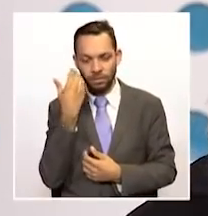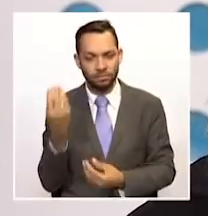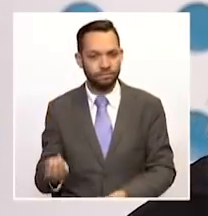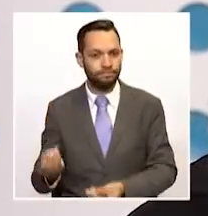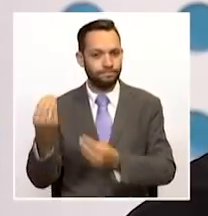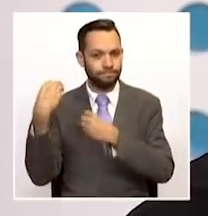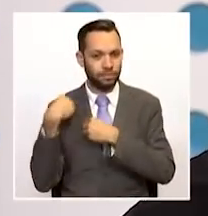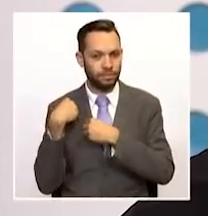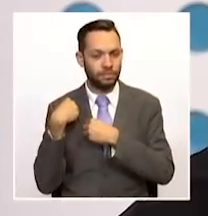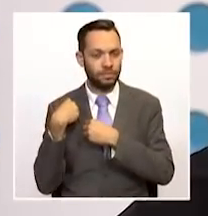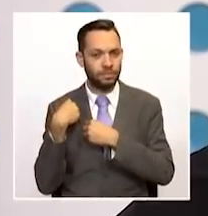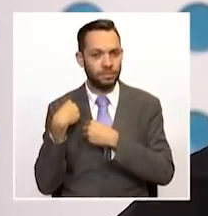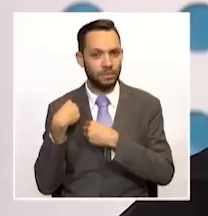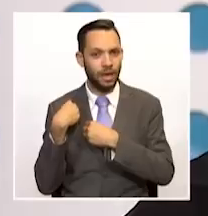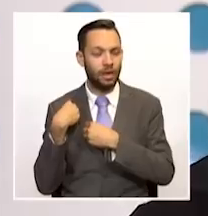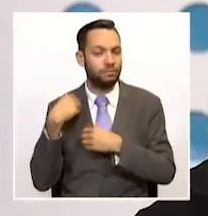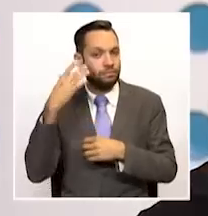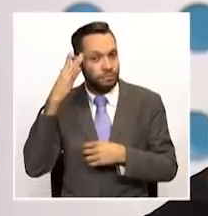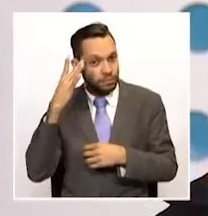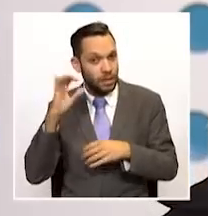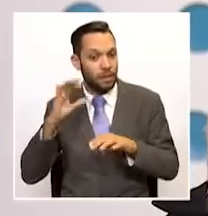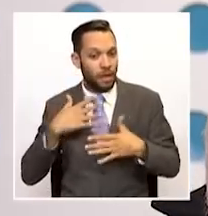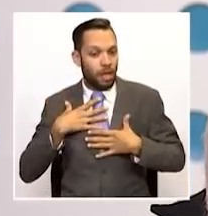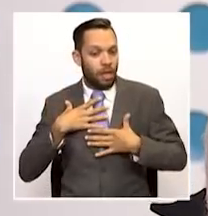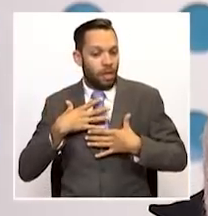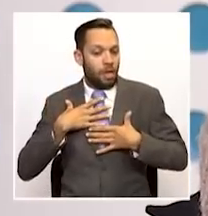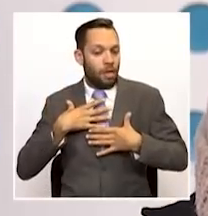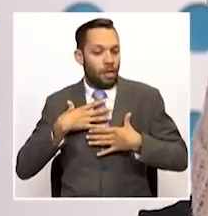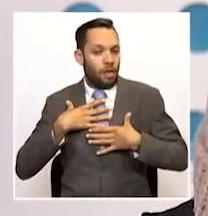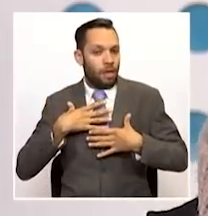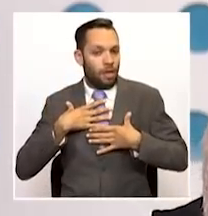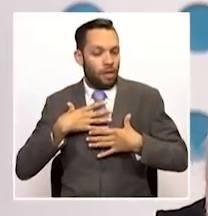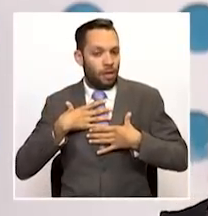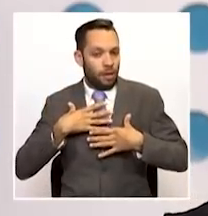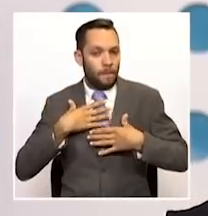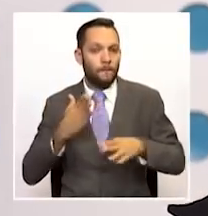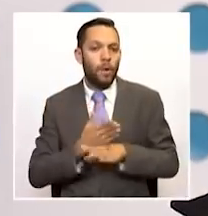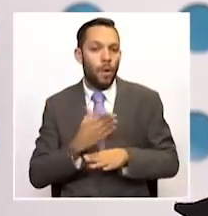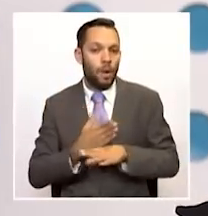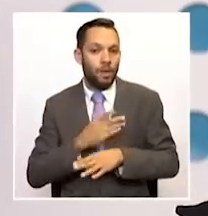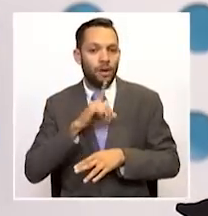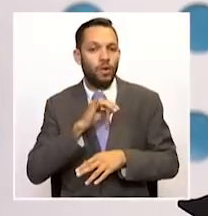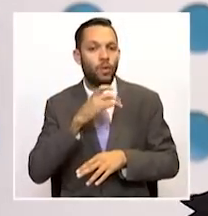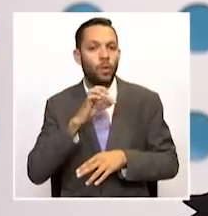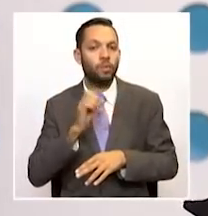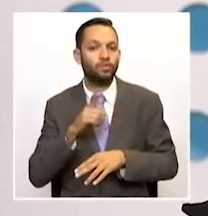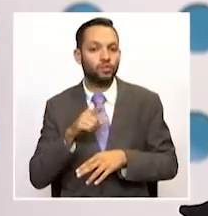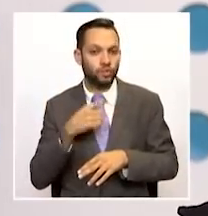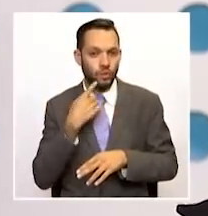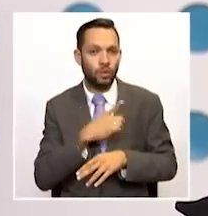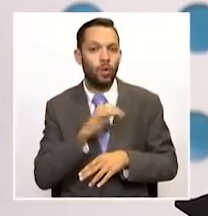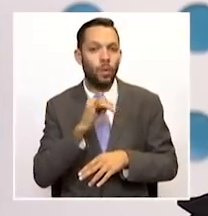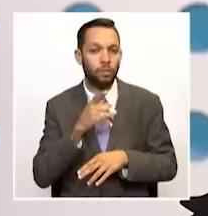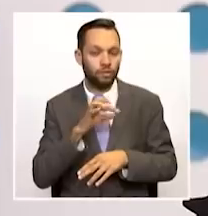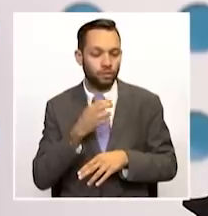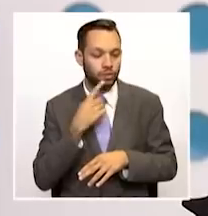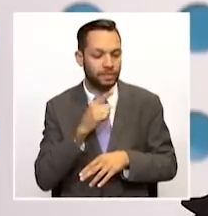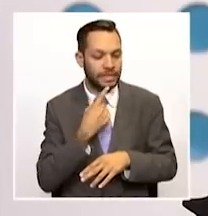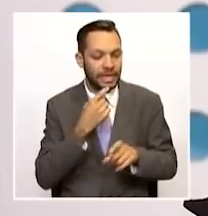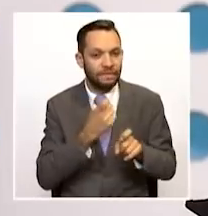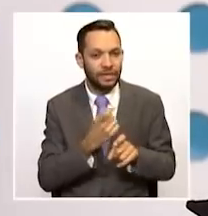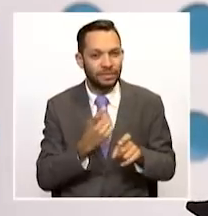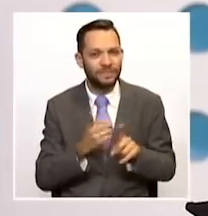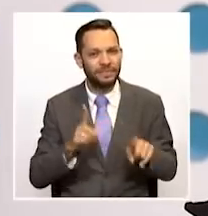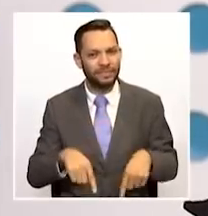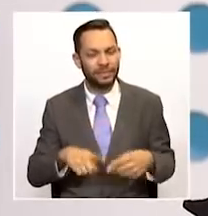se supone que es por lo que soy bastante complicada por un lupus tengo además síndrome de